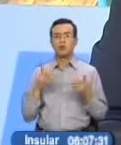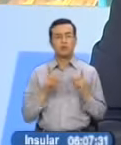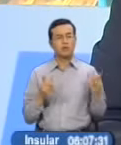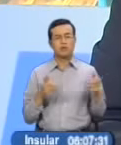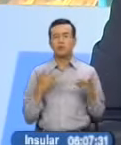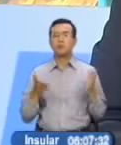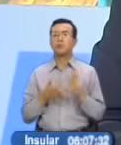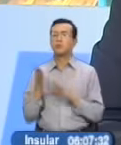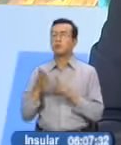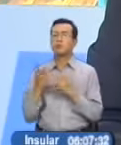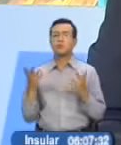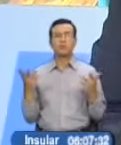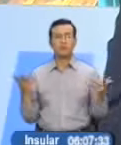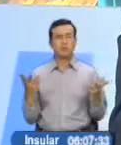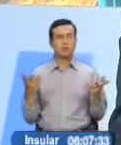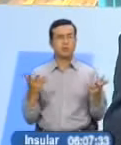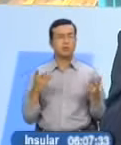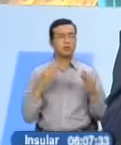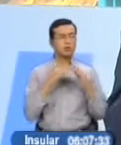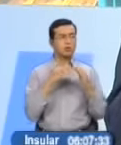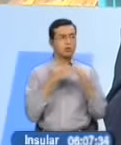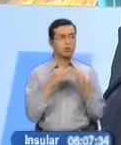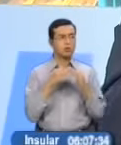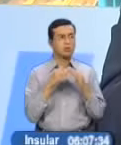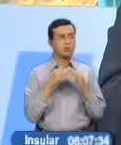personas? ¿A casas